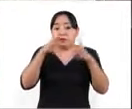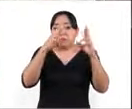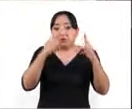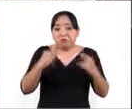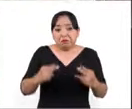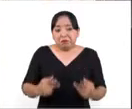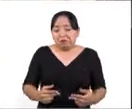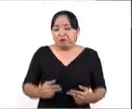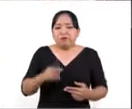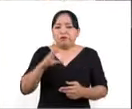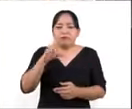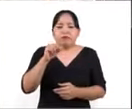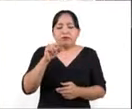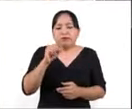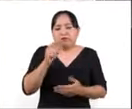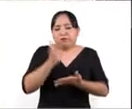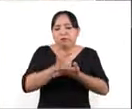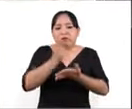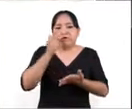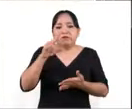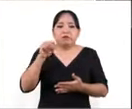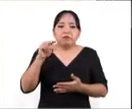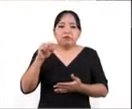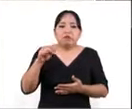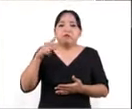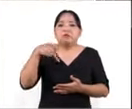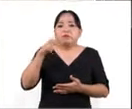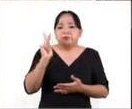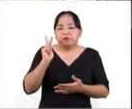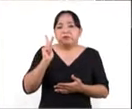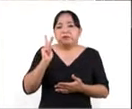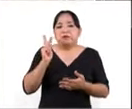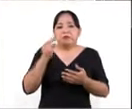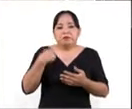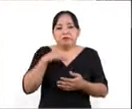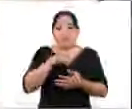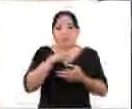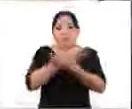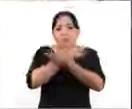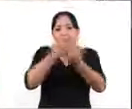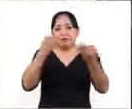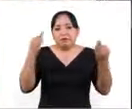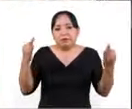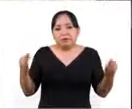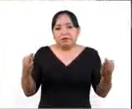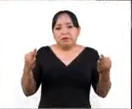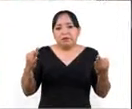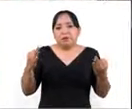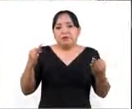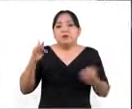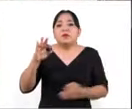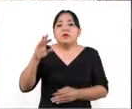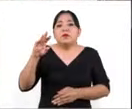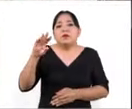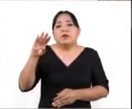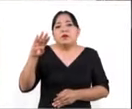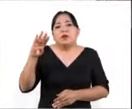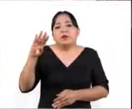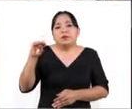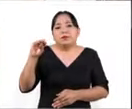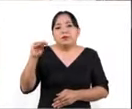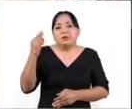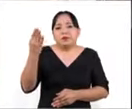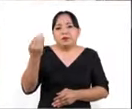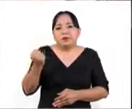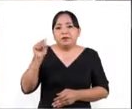presidente de la República para informarle de la situación de la ciudad. Quiero informarles que el 99.1%